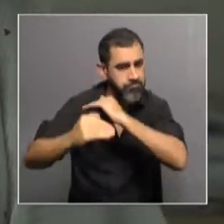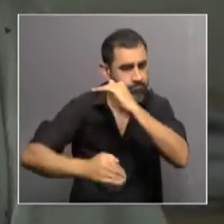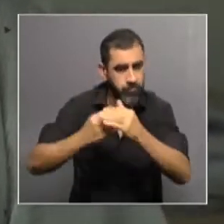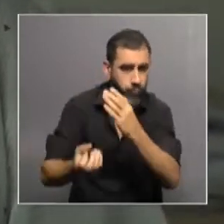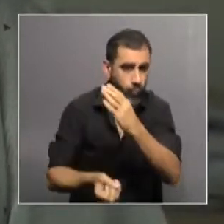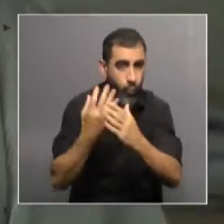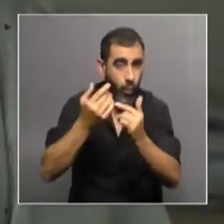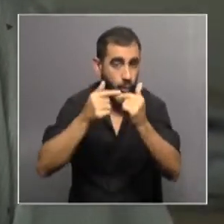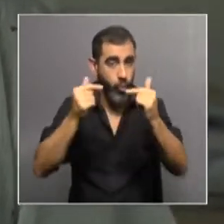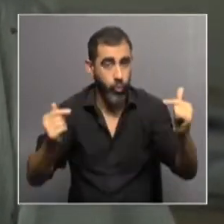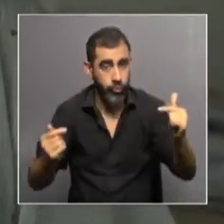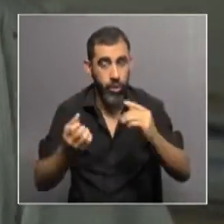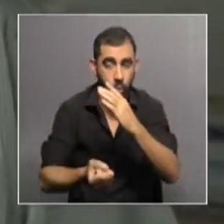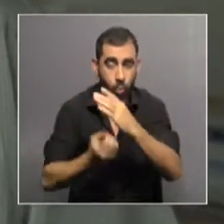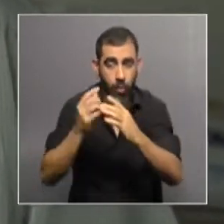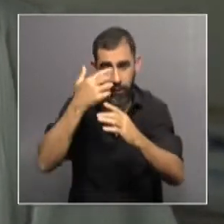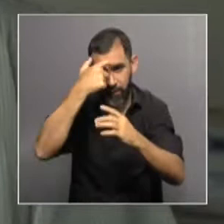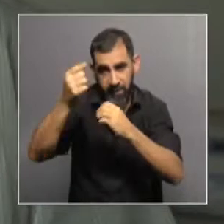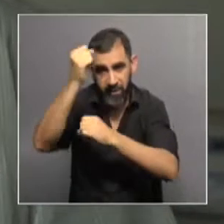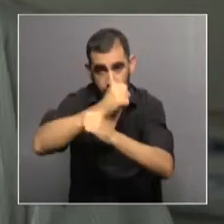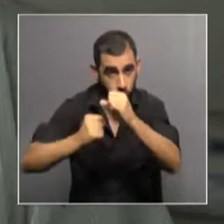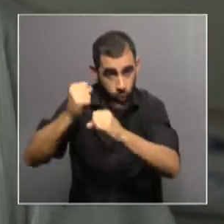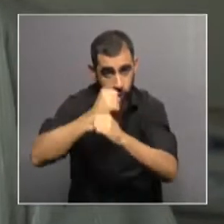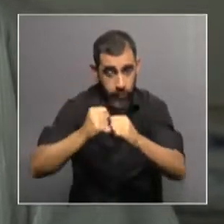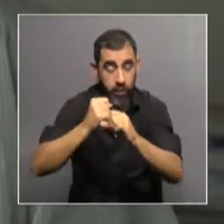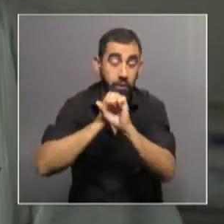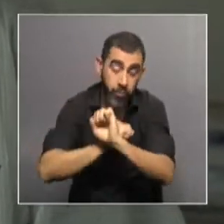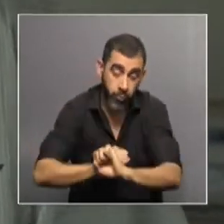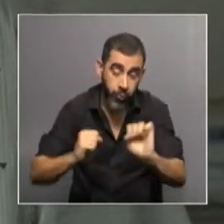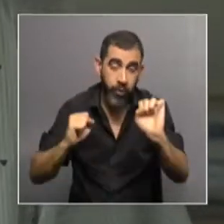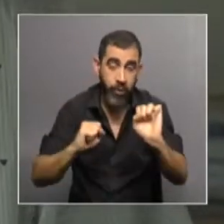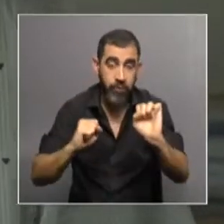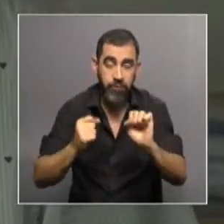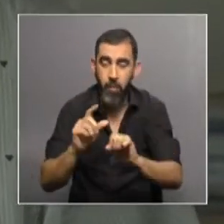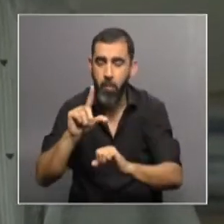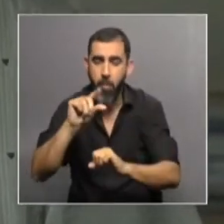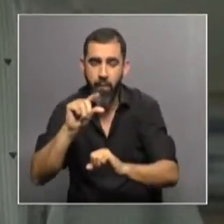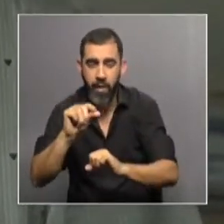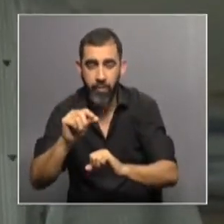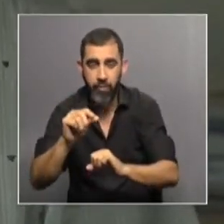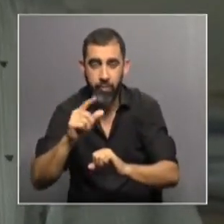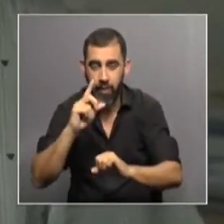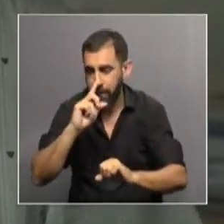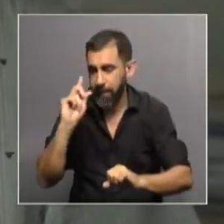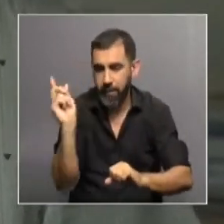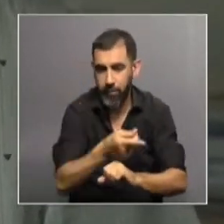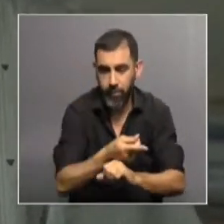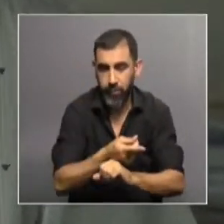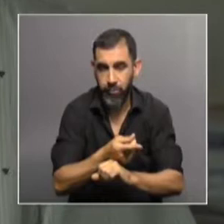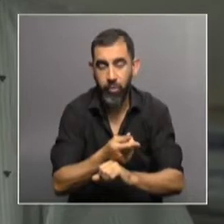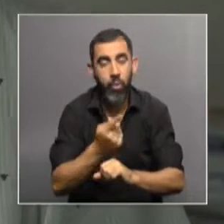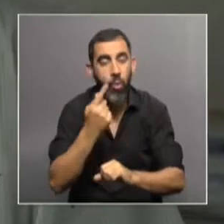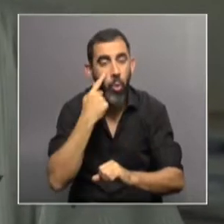herramientas, nuevas tecnologías que permiten de alguna forma, en forma barata y rápida, poder